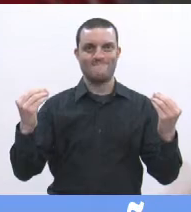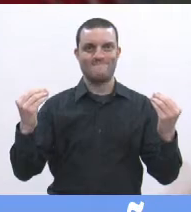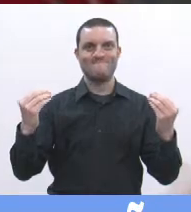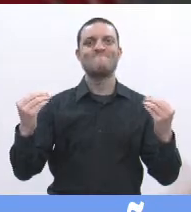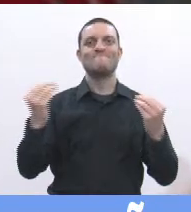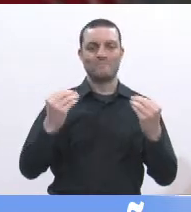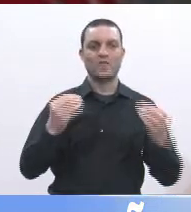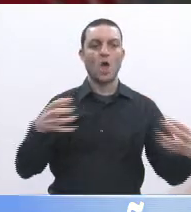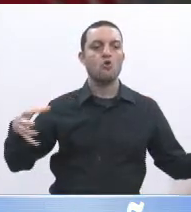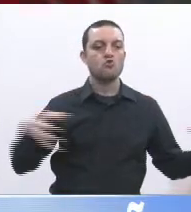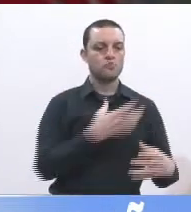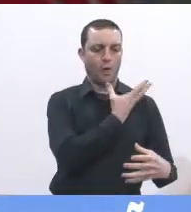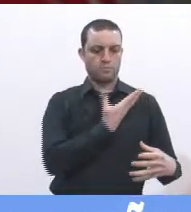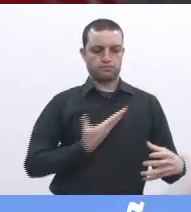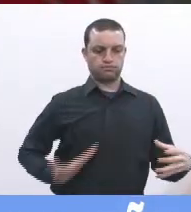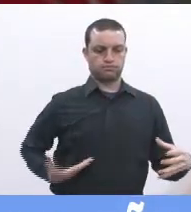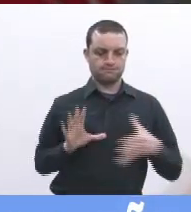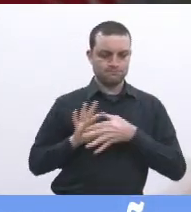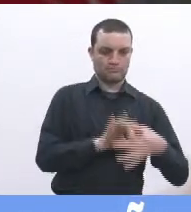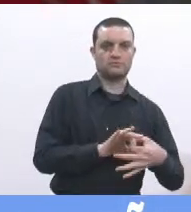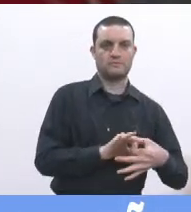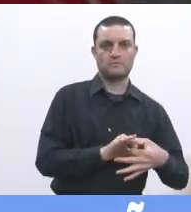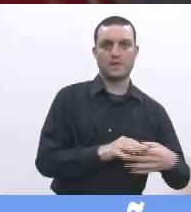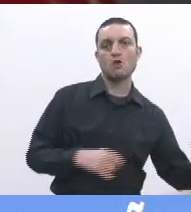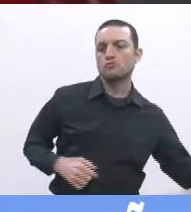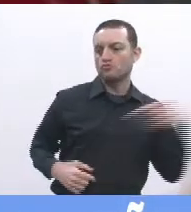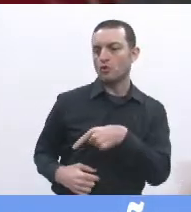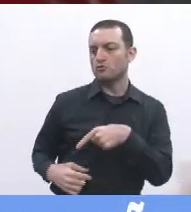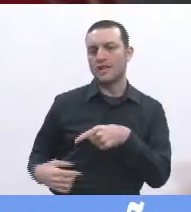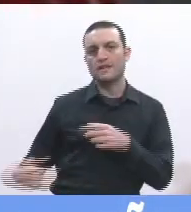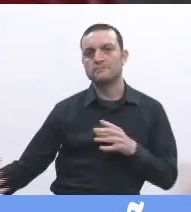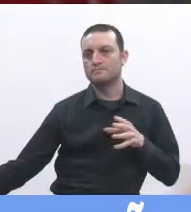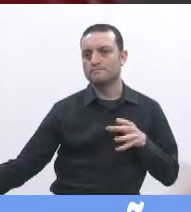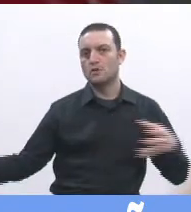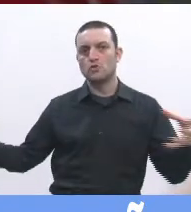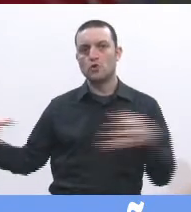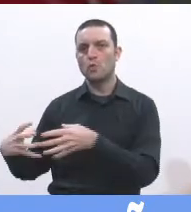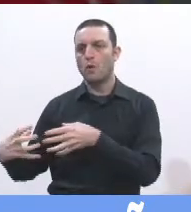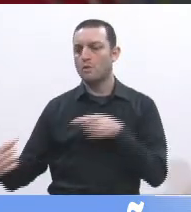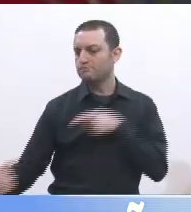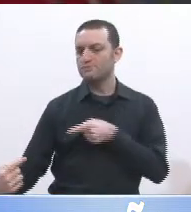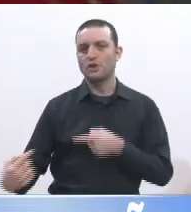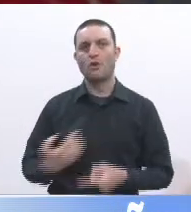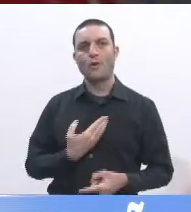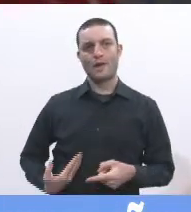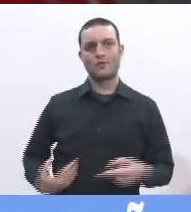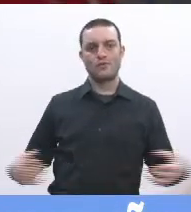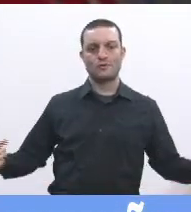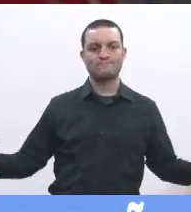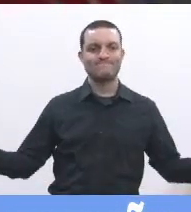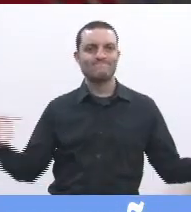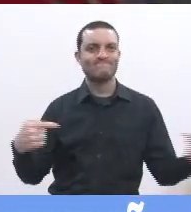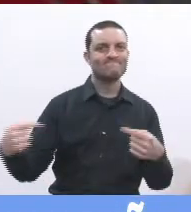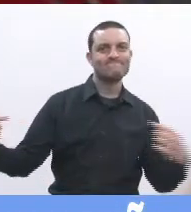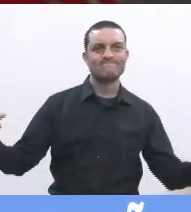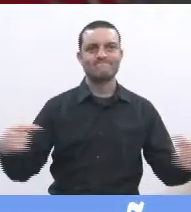el oficialismo, quien gobierna, y la oposición. Va a ser un antecedente gravísimo si se convalida este